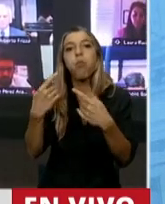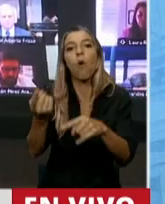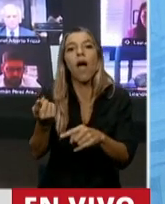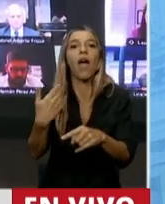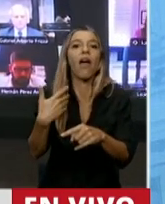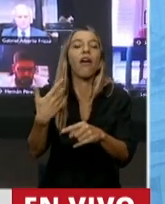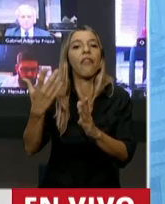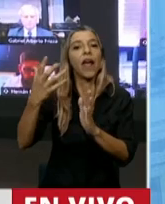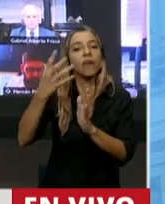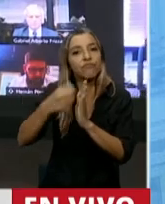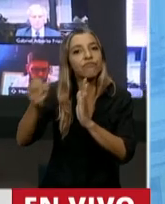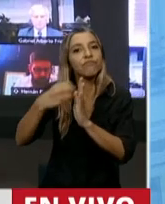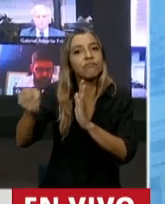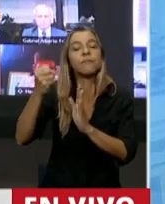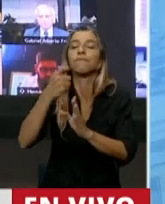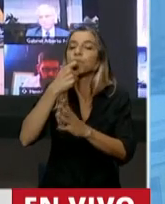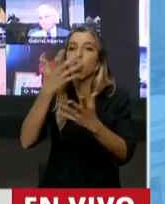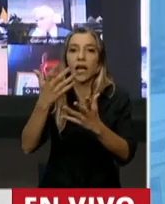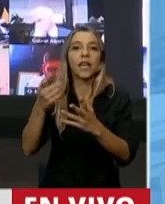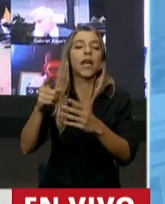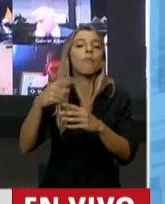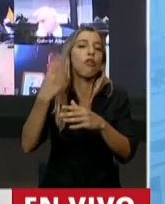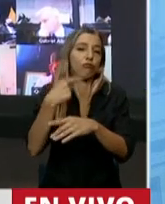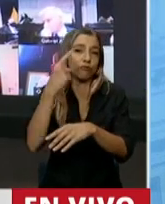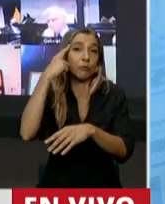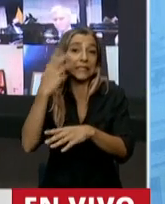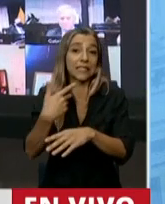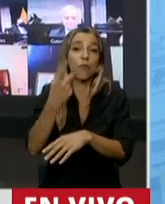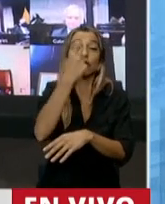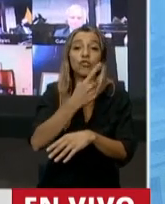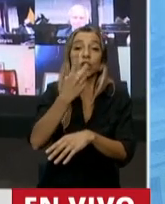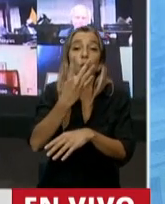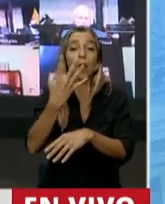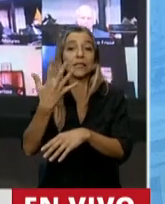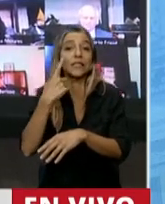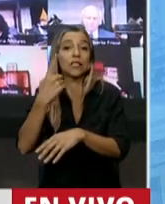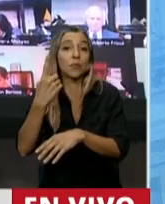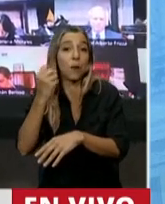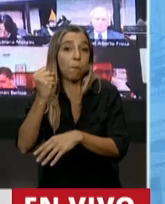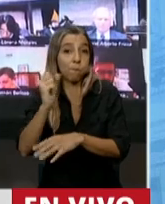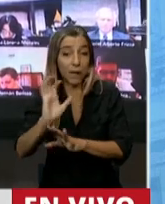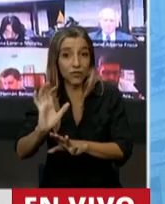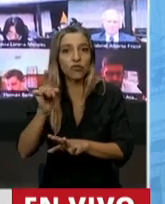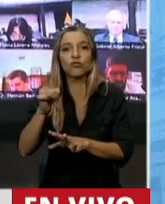entre 55 y 145 mil pesos netos, que de por sí no tendrían que pagar